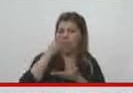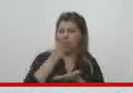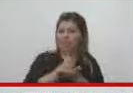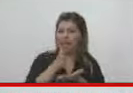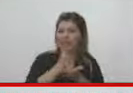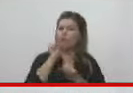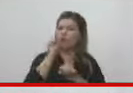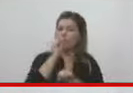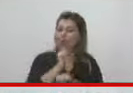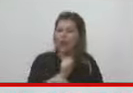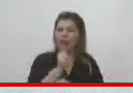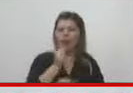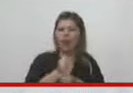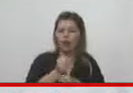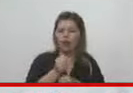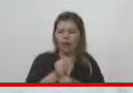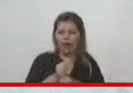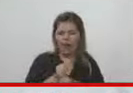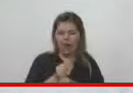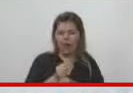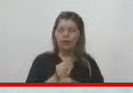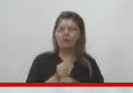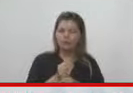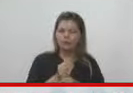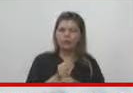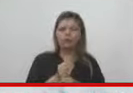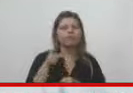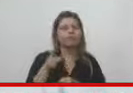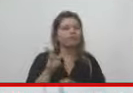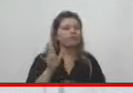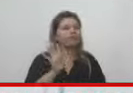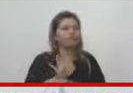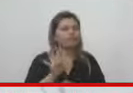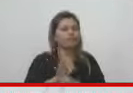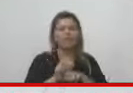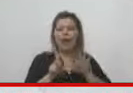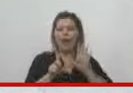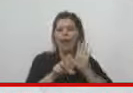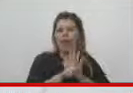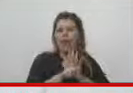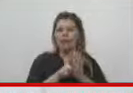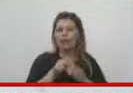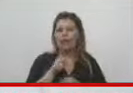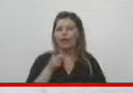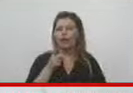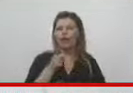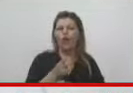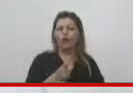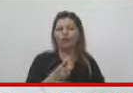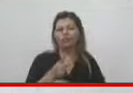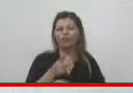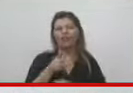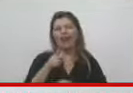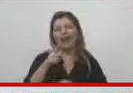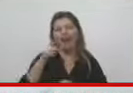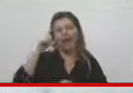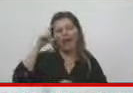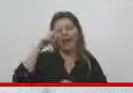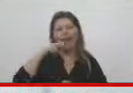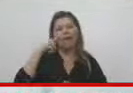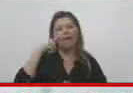penal laboral, calificadas como leyes anti-evasión. Es decir,